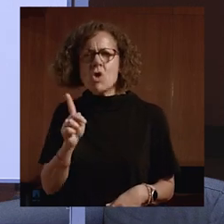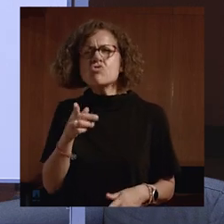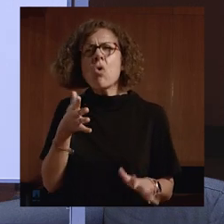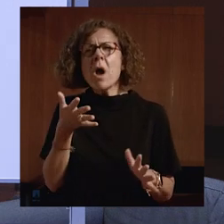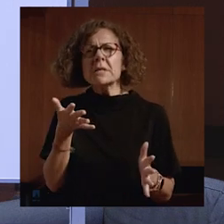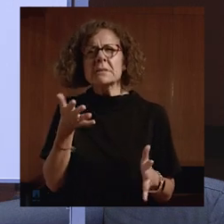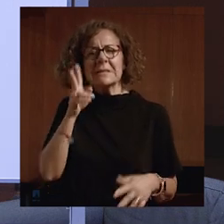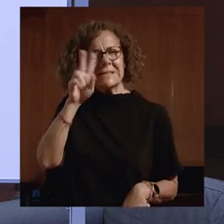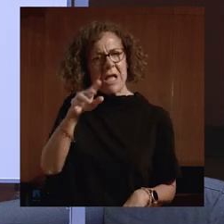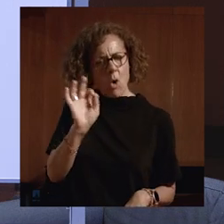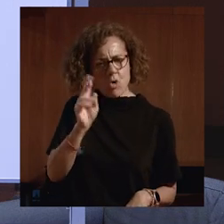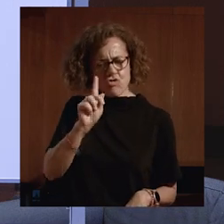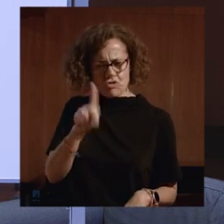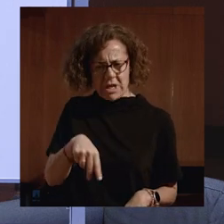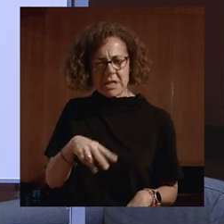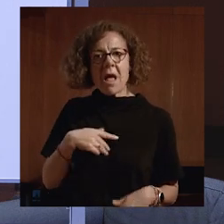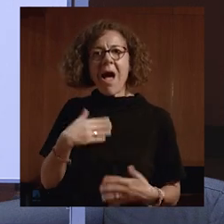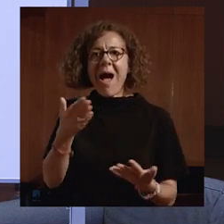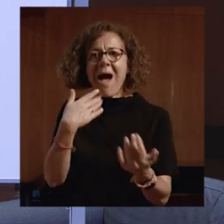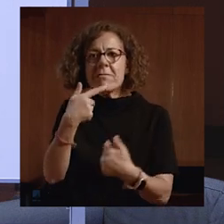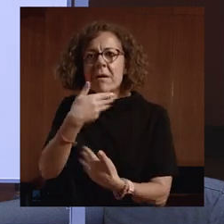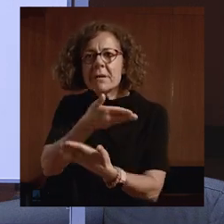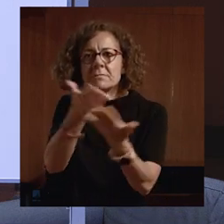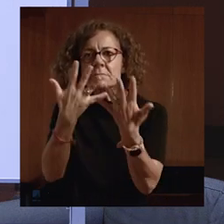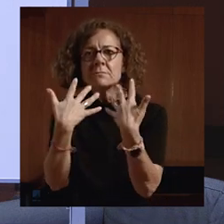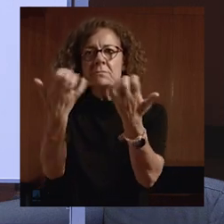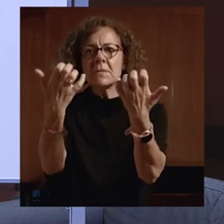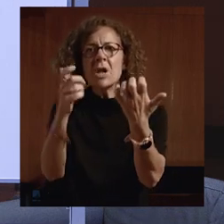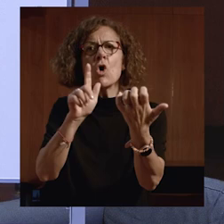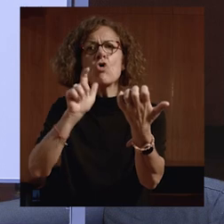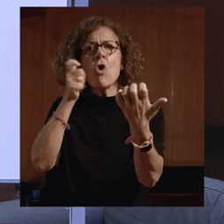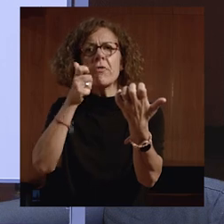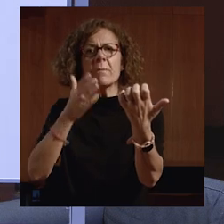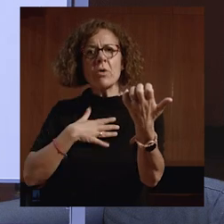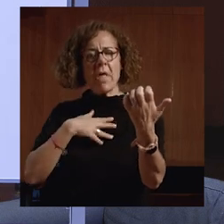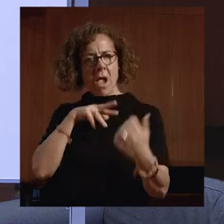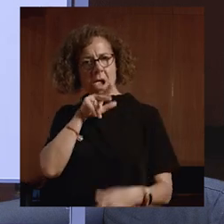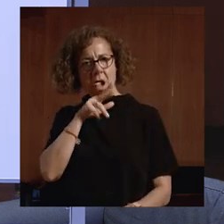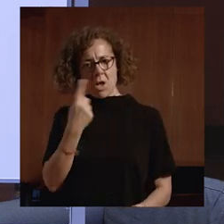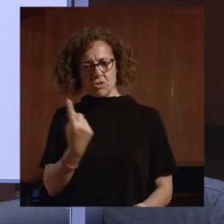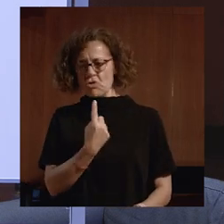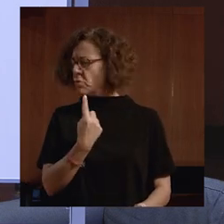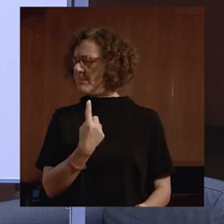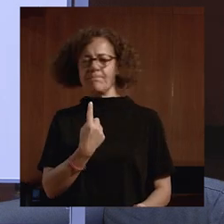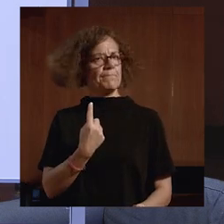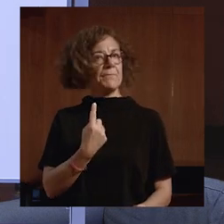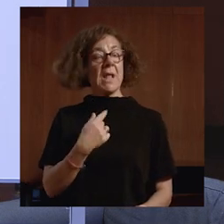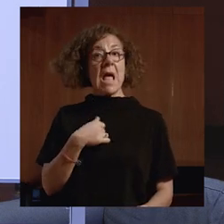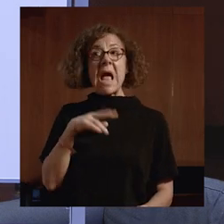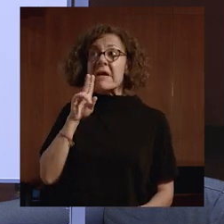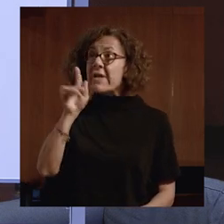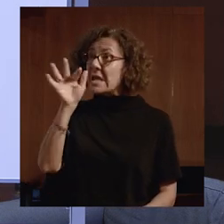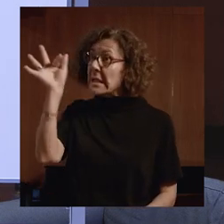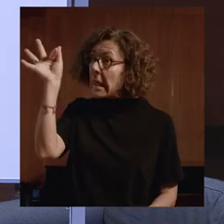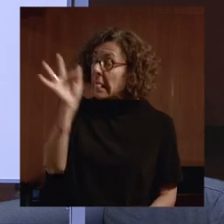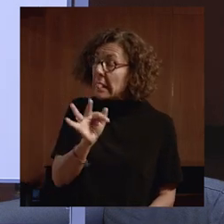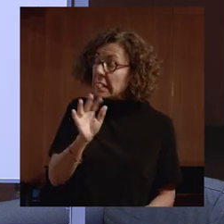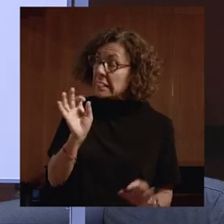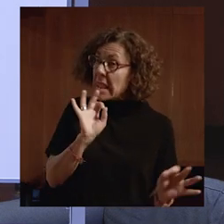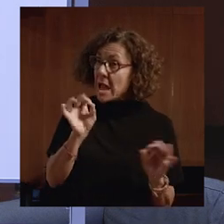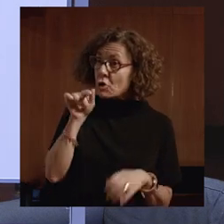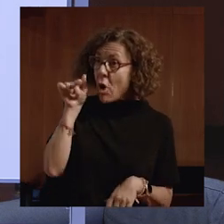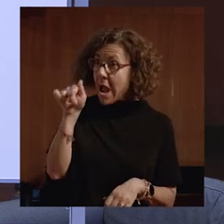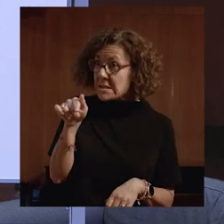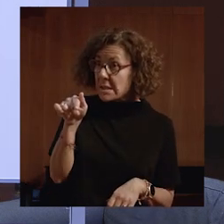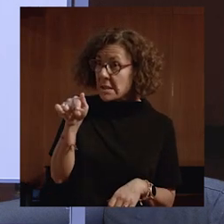para mí mismo. Se lo decían al público. No existía el concepto de monólogo. Y cuando uno ve esas obras así,